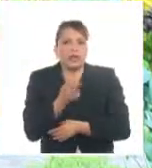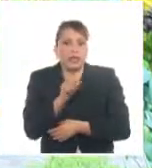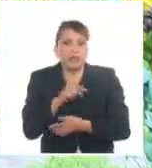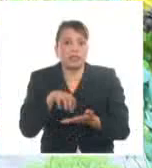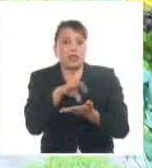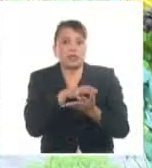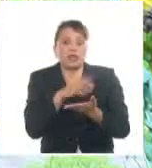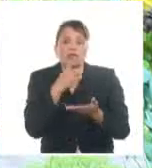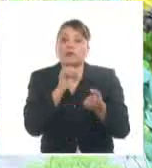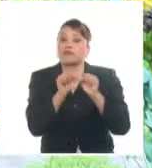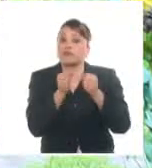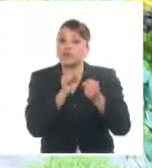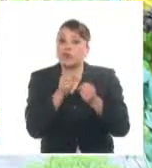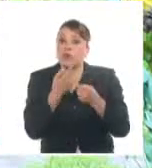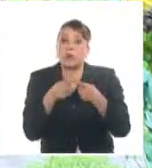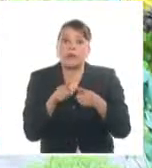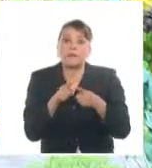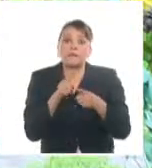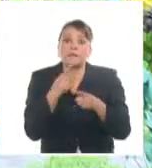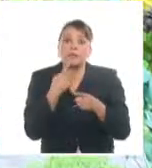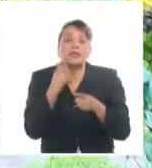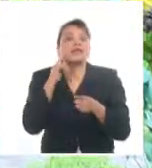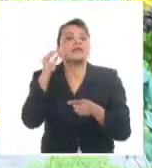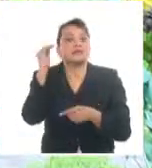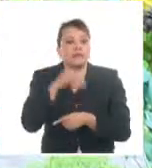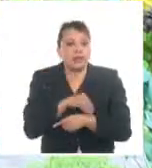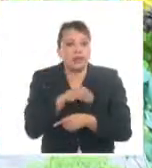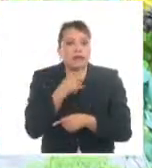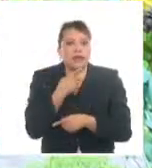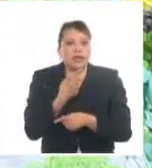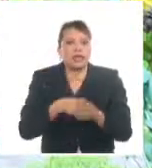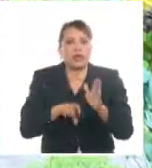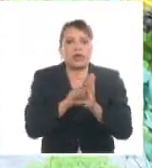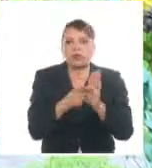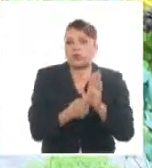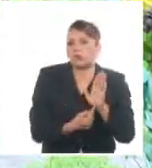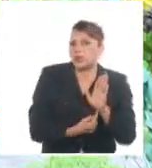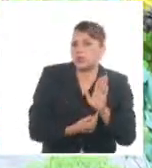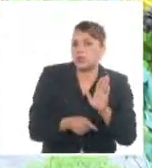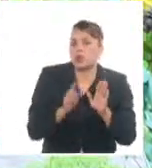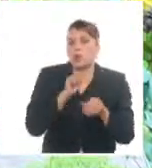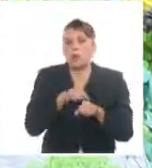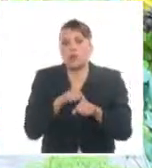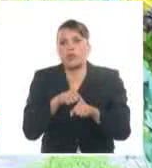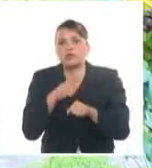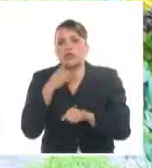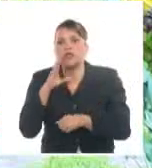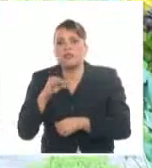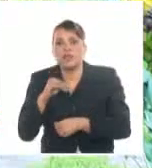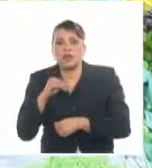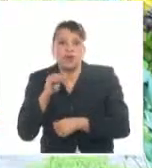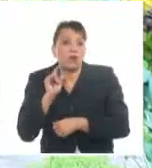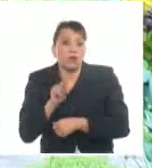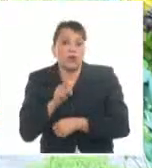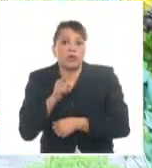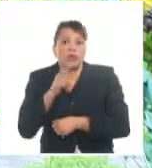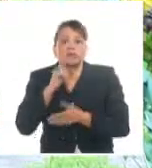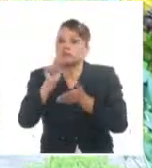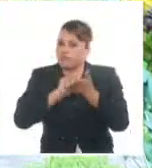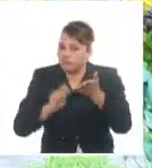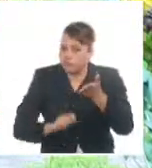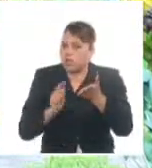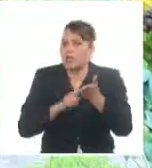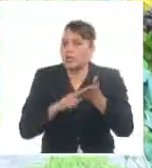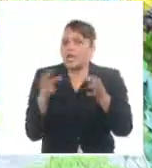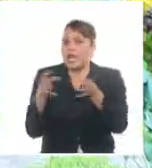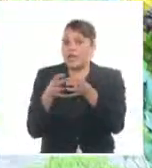está manejando, sabe que no es inconstitucional, que la Cámara en un momento dijo esto, eso estaba escrito. La Cámara en